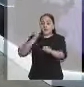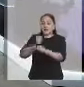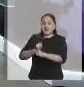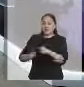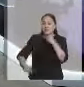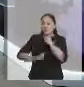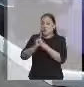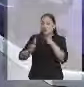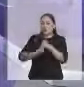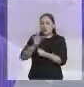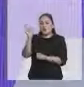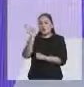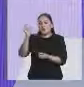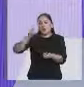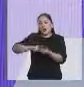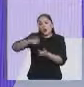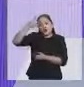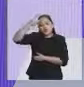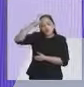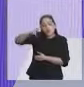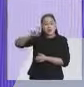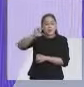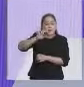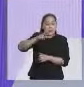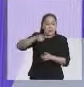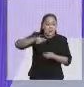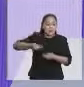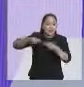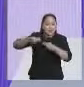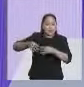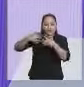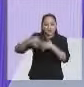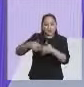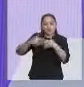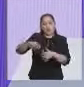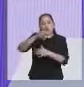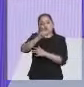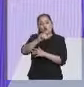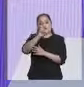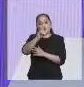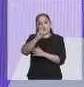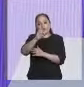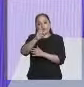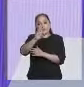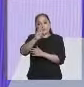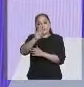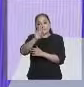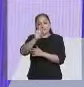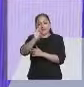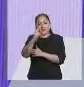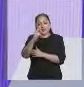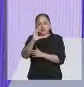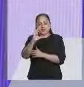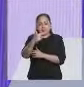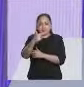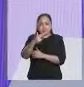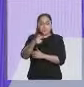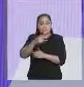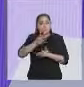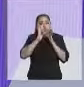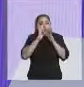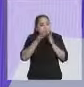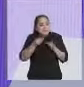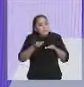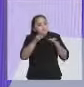cuando ejecutivos de una empresa constructora brasileña de nombre Odebrecht confesaron que habían sobornado a ministros,